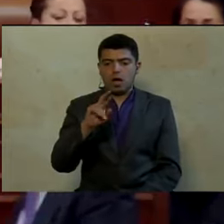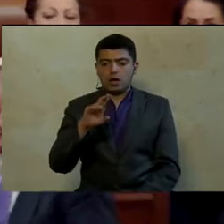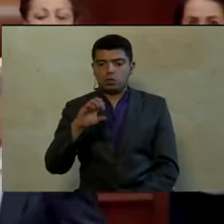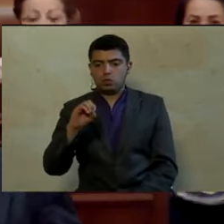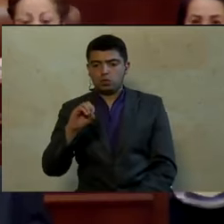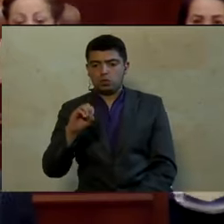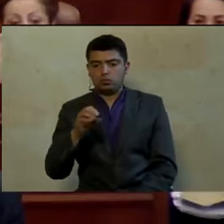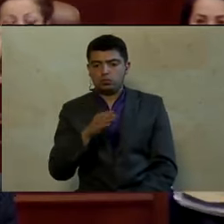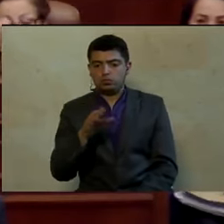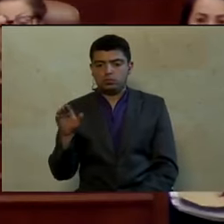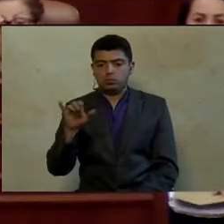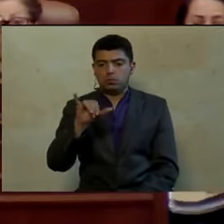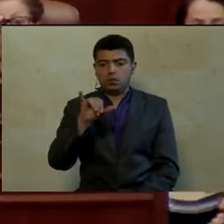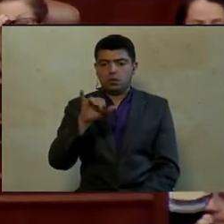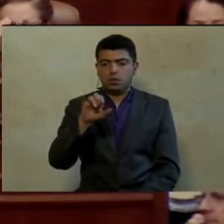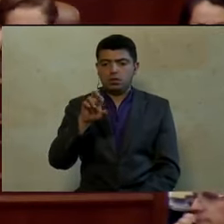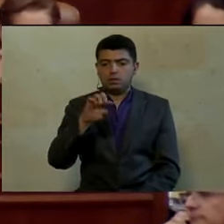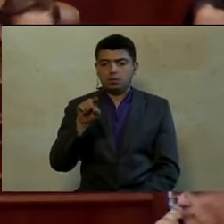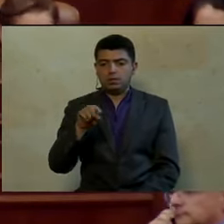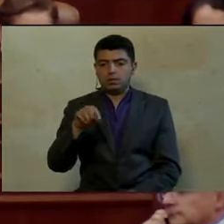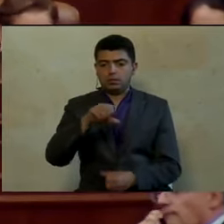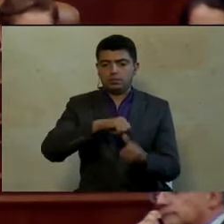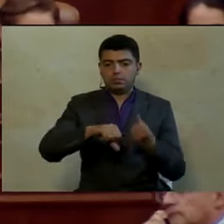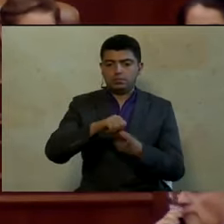tiene la palabra el Dr Oscar